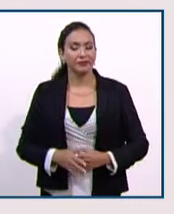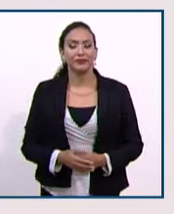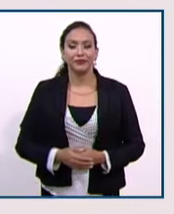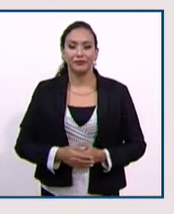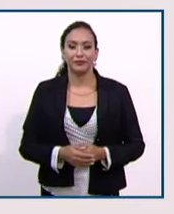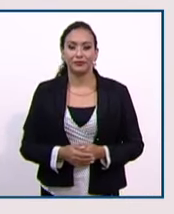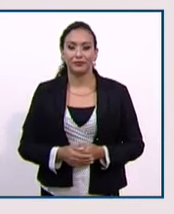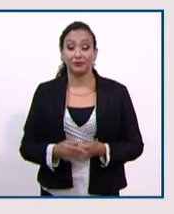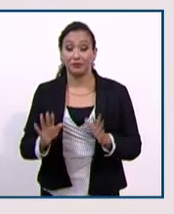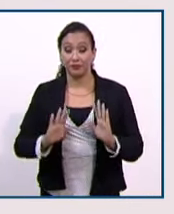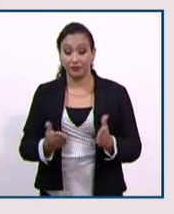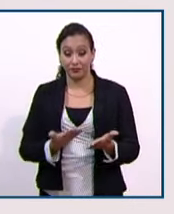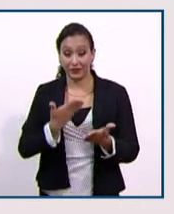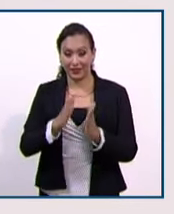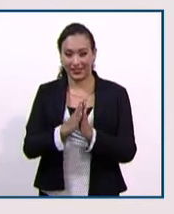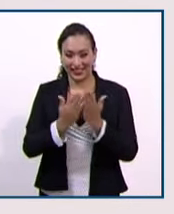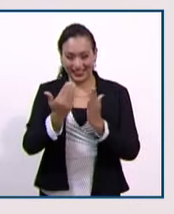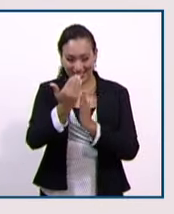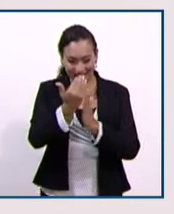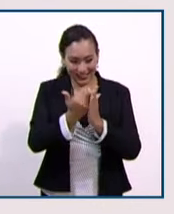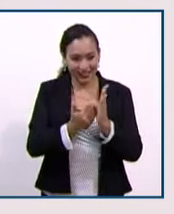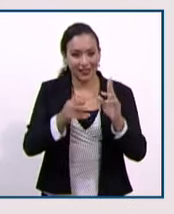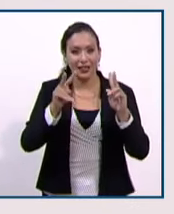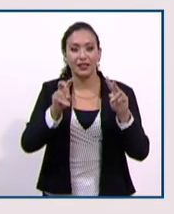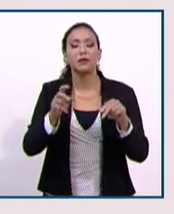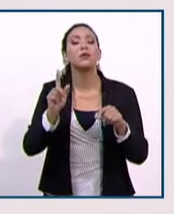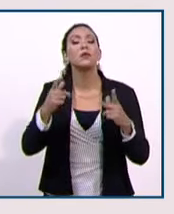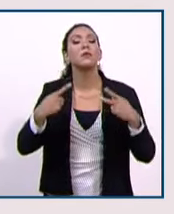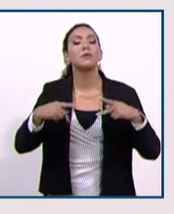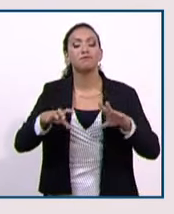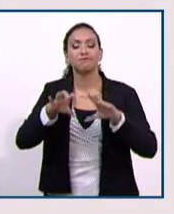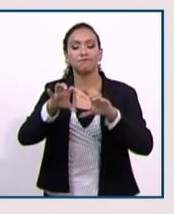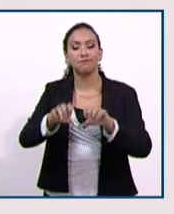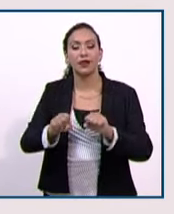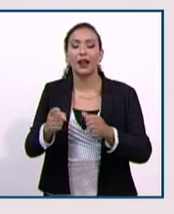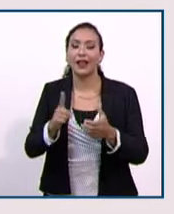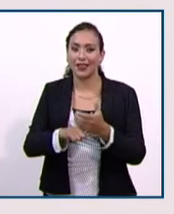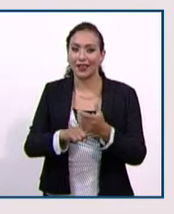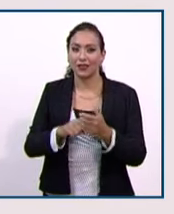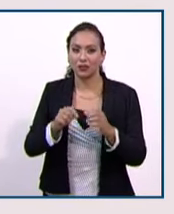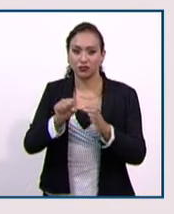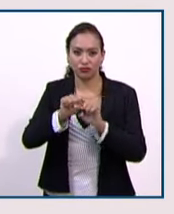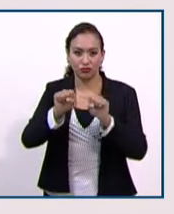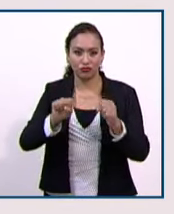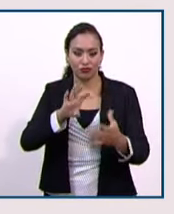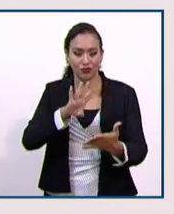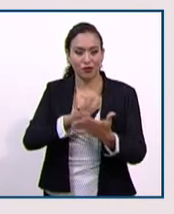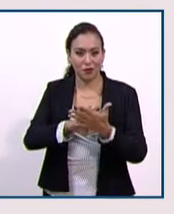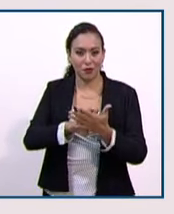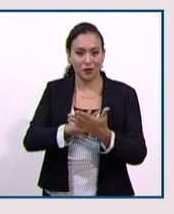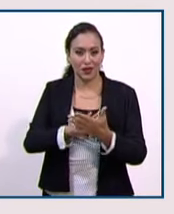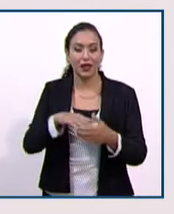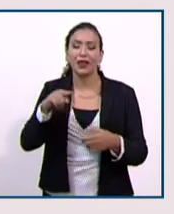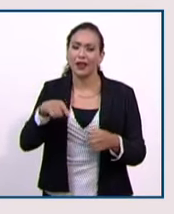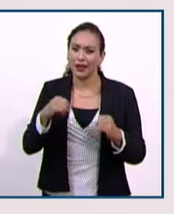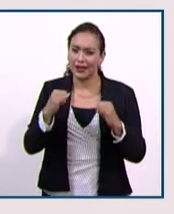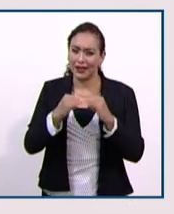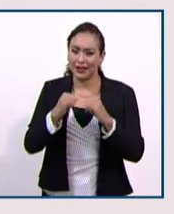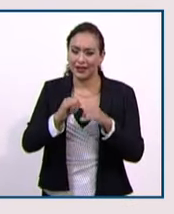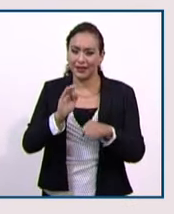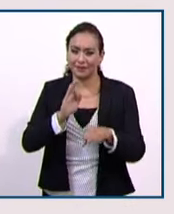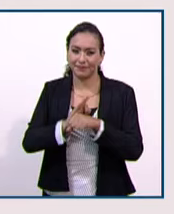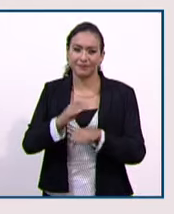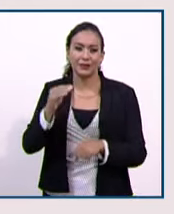Se presentó el protocolo sobre legalidad de detenciones en el sistema de justicia penal del Instituto Federal de Defensoría